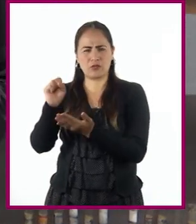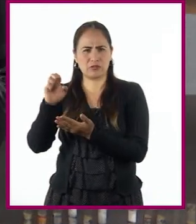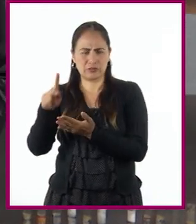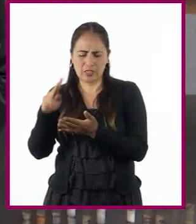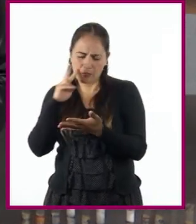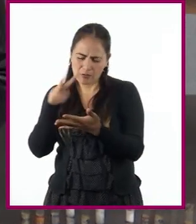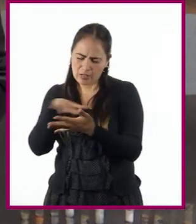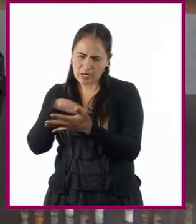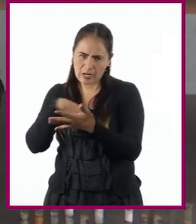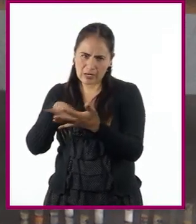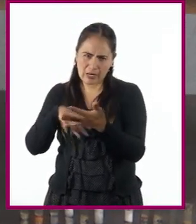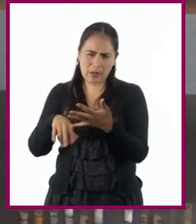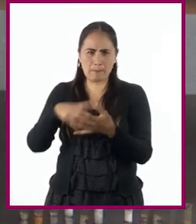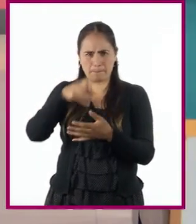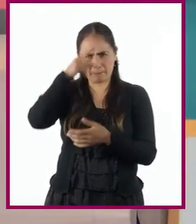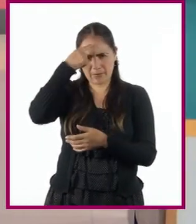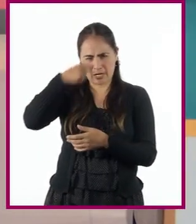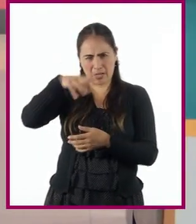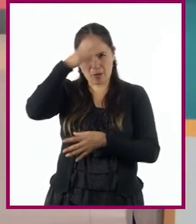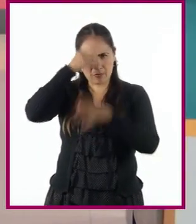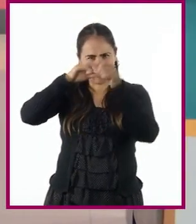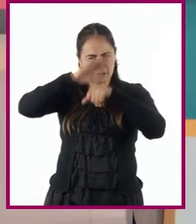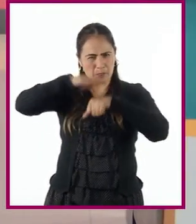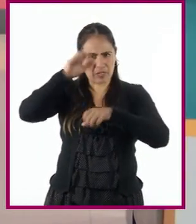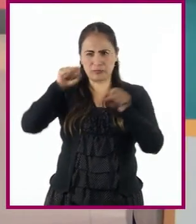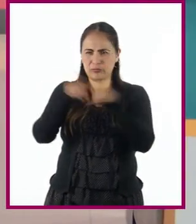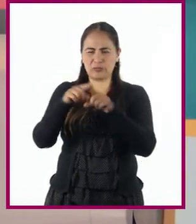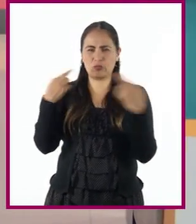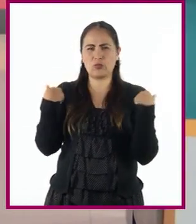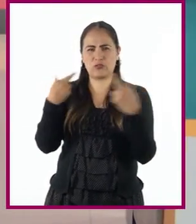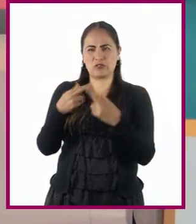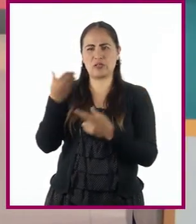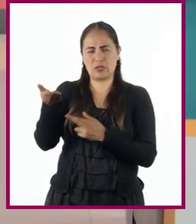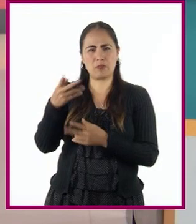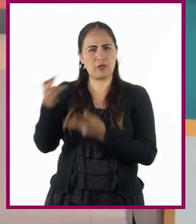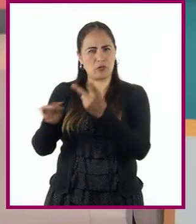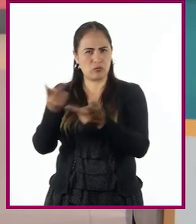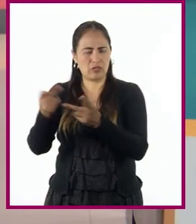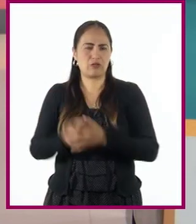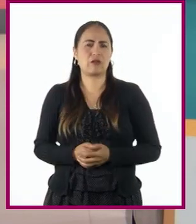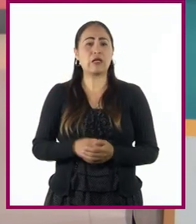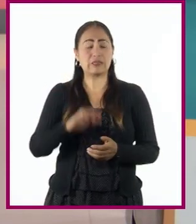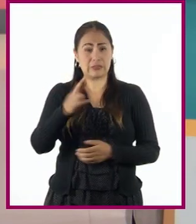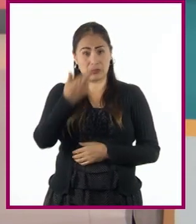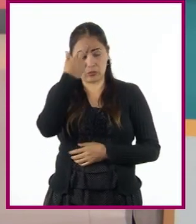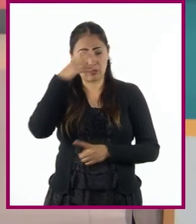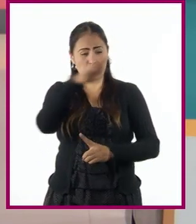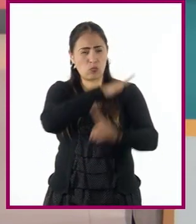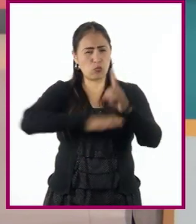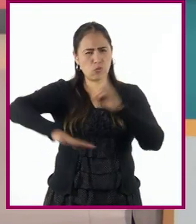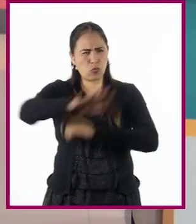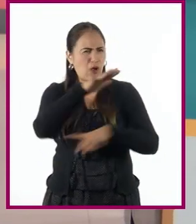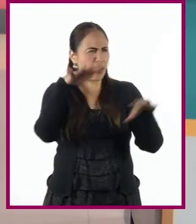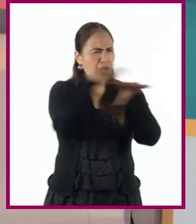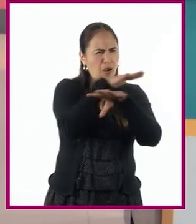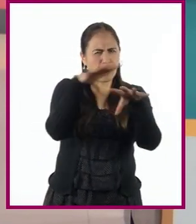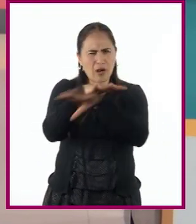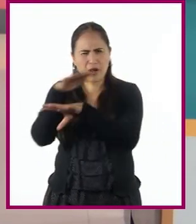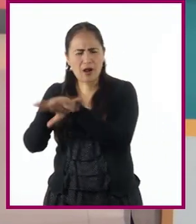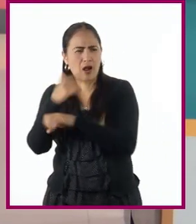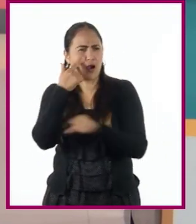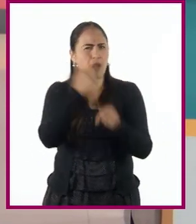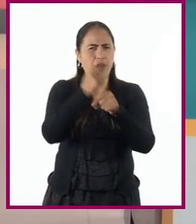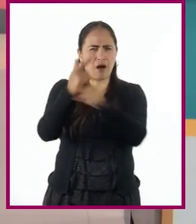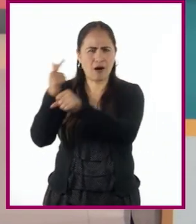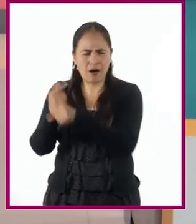profesor para nutrir su aprendizaje. Recordemos que vivimos rodeados de cambios químicos. Identifiquemos algunos. Maestra, ¿qué